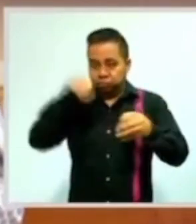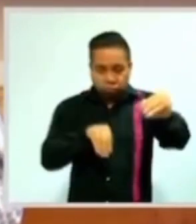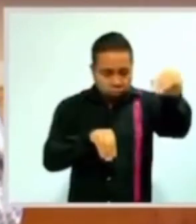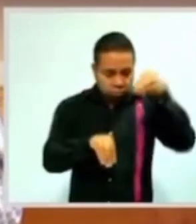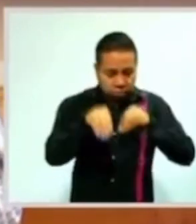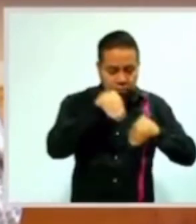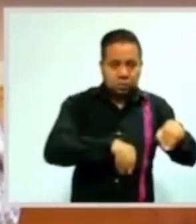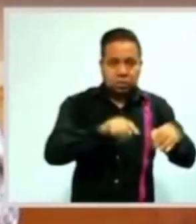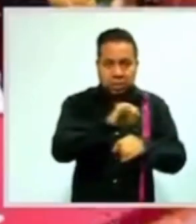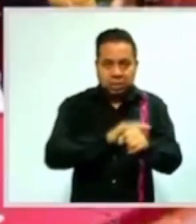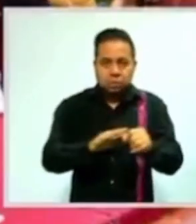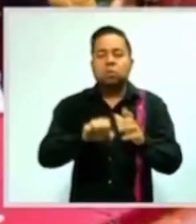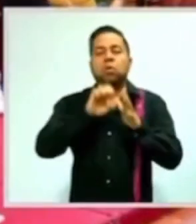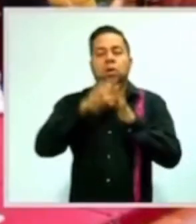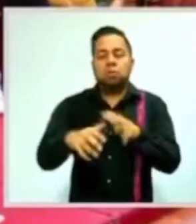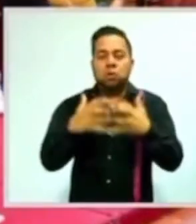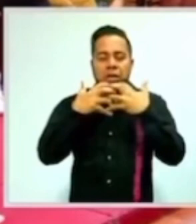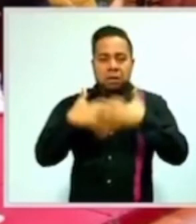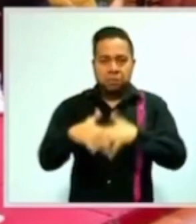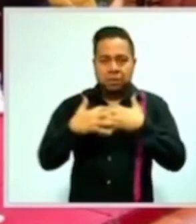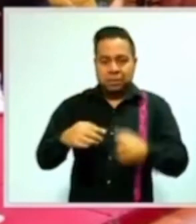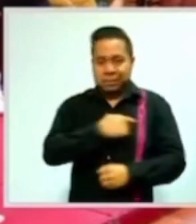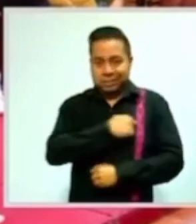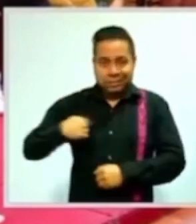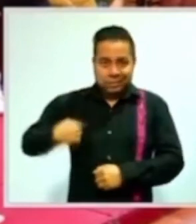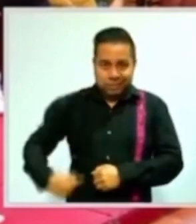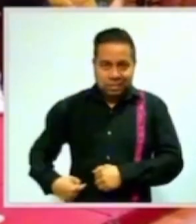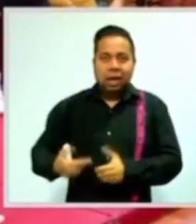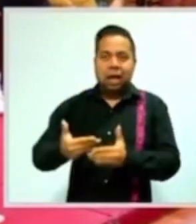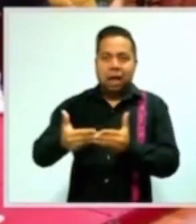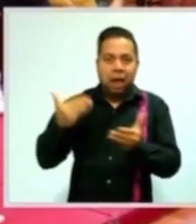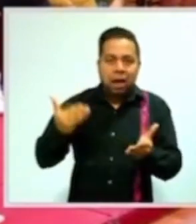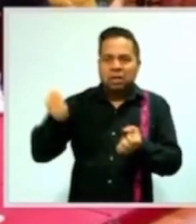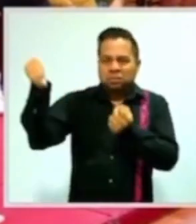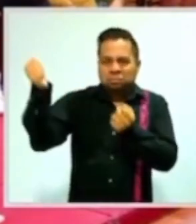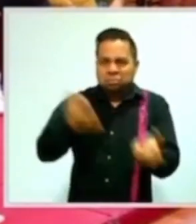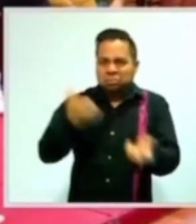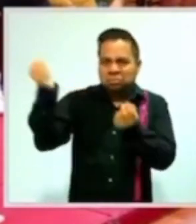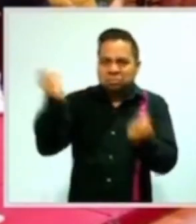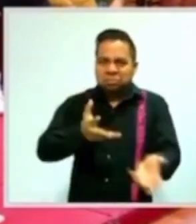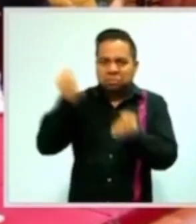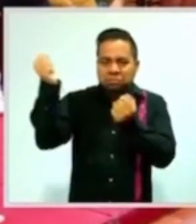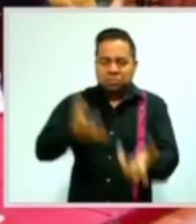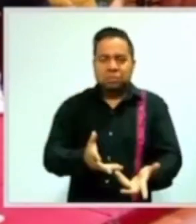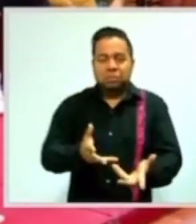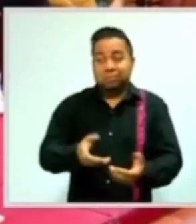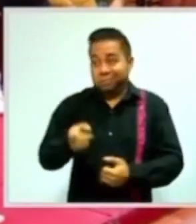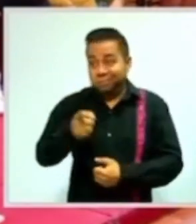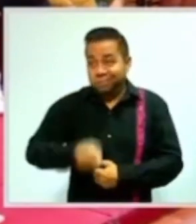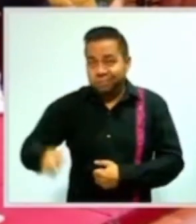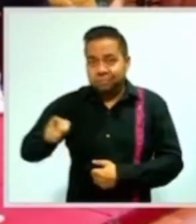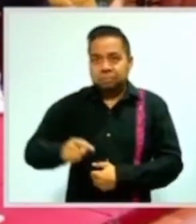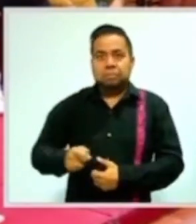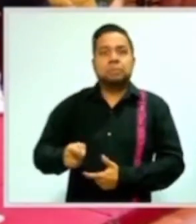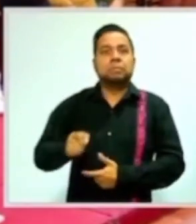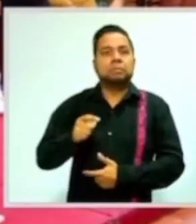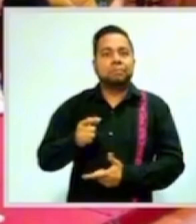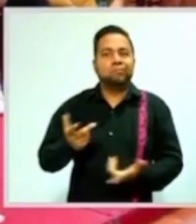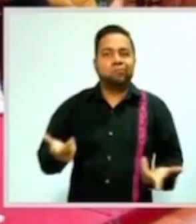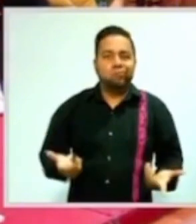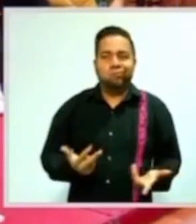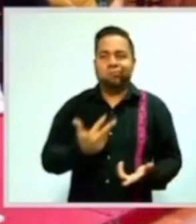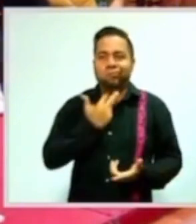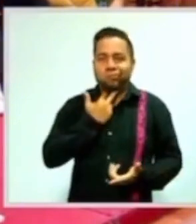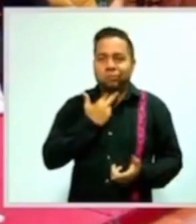Las empresas chinas que surtían las cadenas de suministro globales, pues ya mostraron el inconveniente